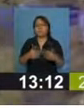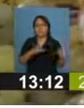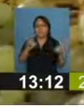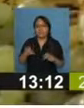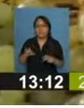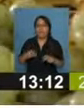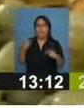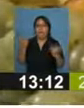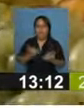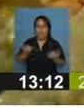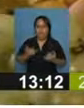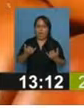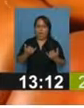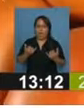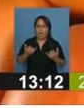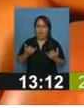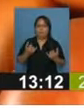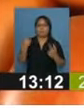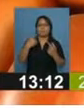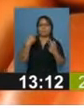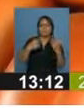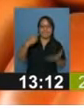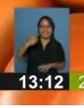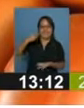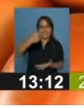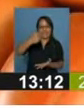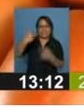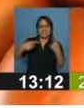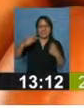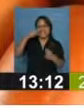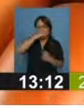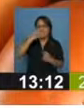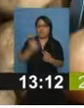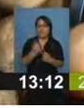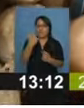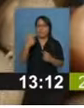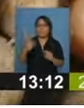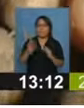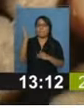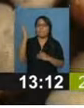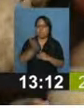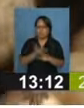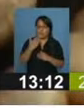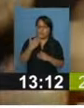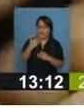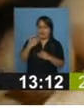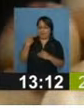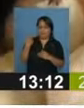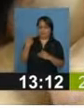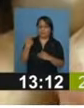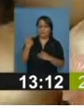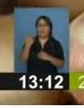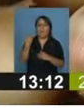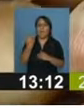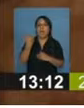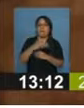fuerte suba que hubo en la canasta alimentaria de un 7,3% en abril, mientras que una